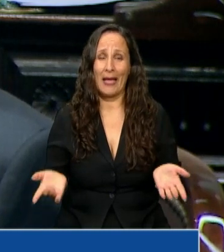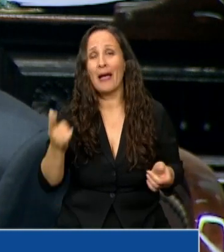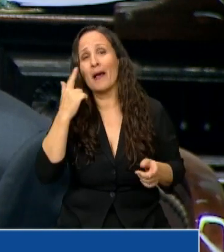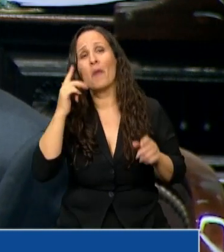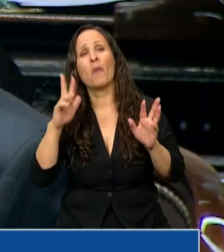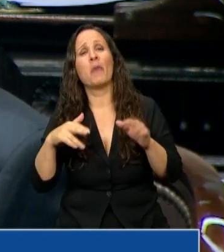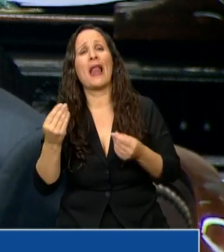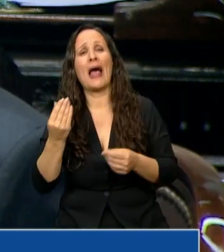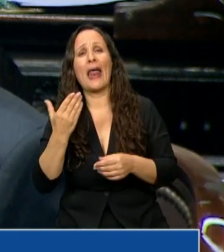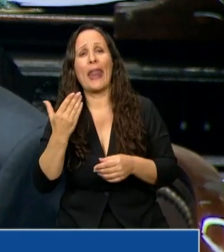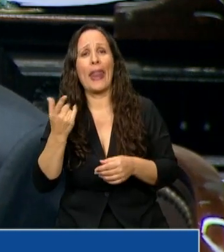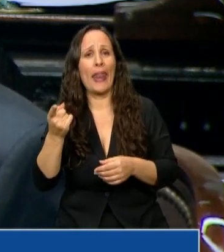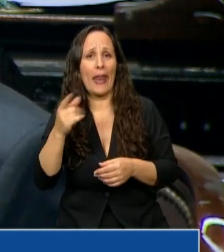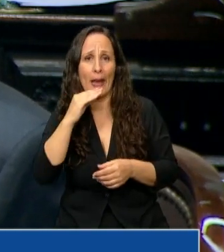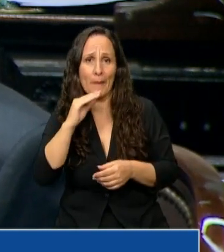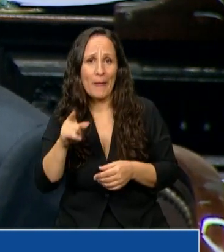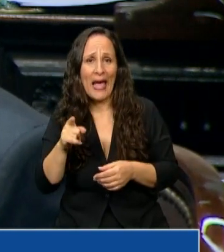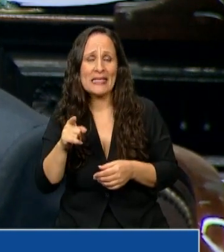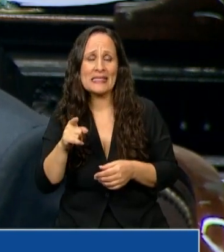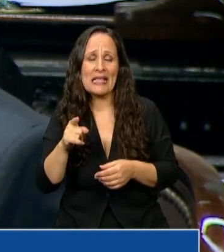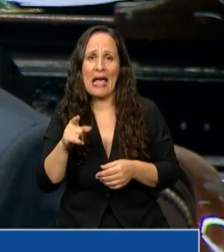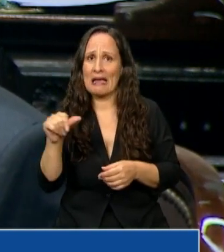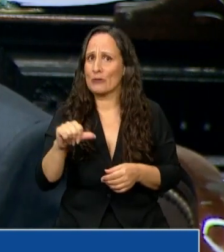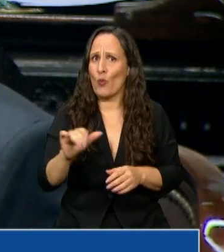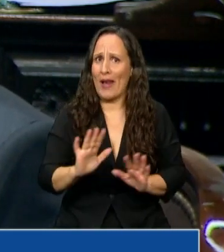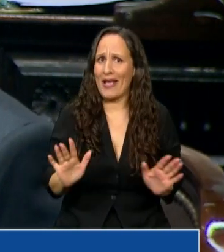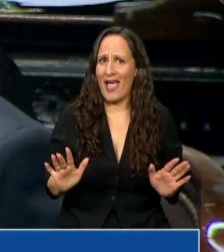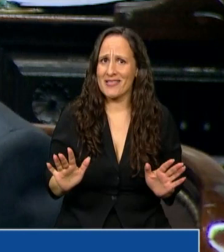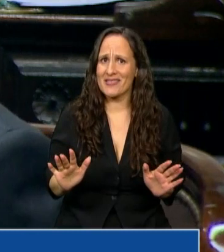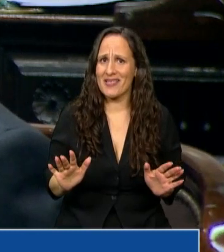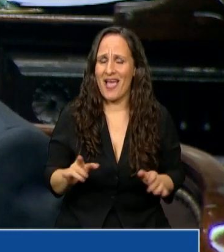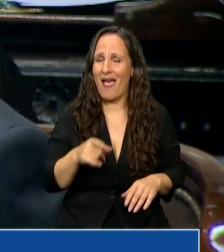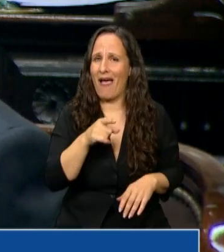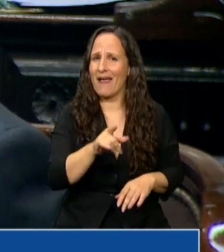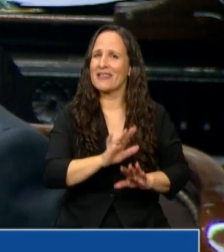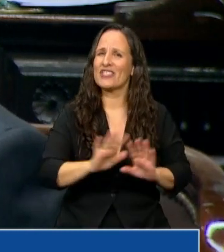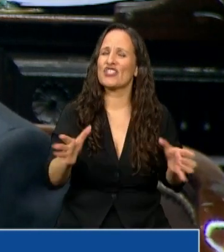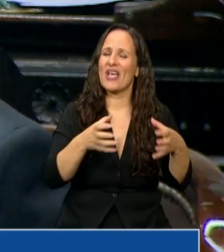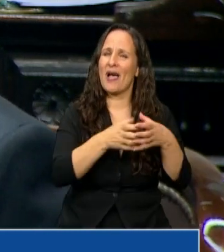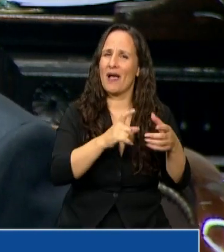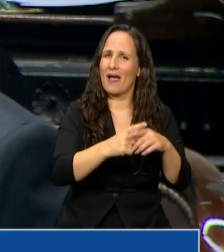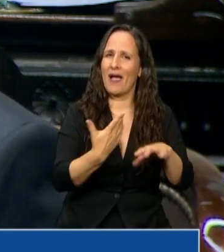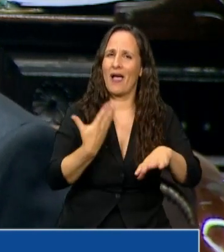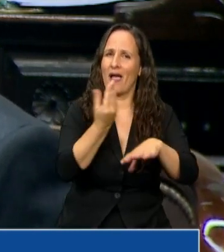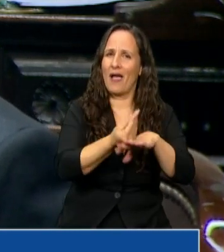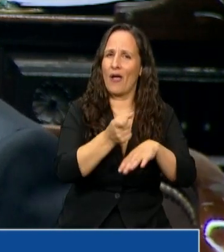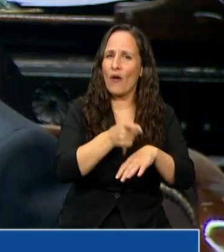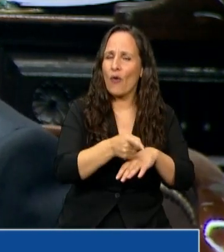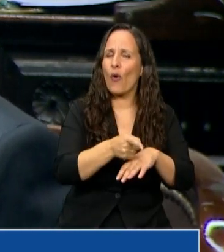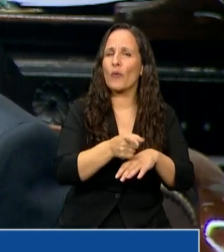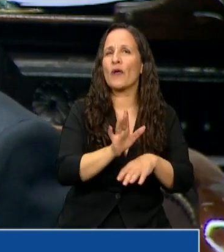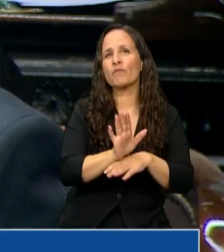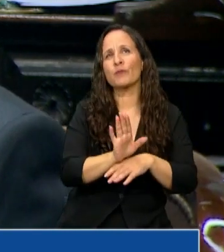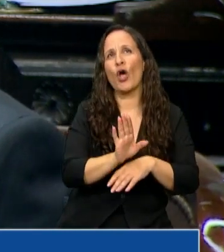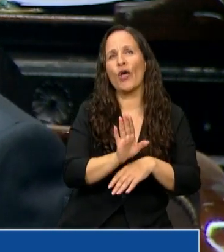de Massa no alcanza para disimular la traición que el oficialismo está haciendo